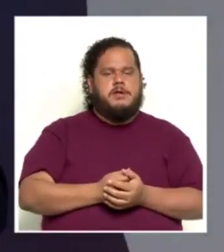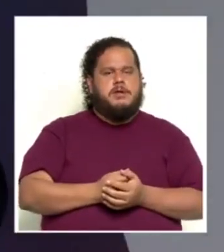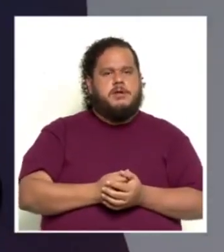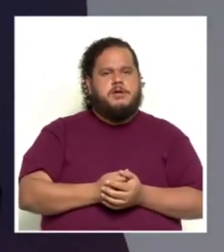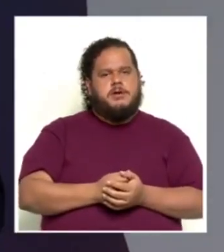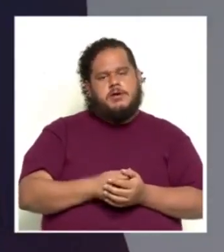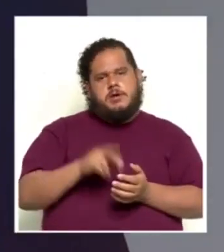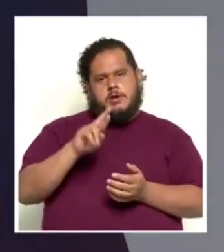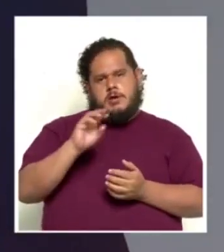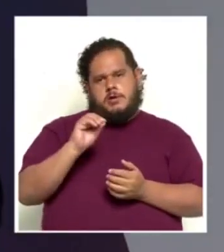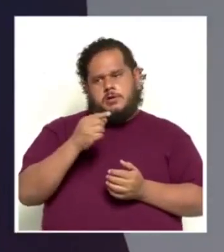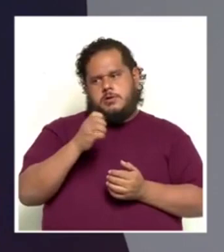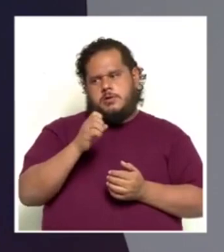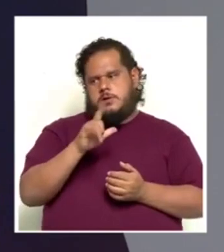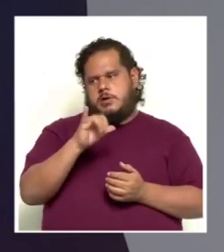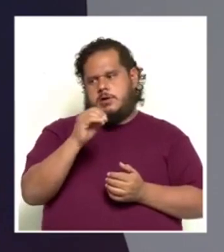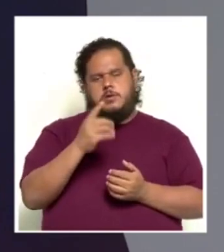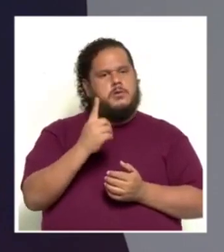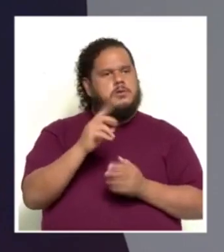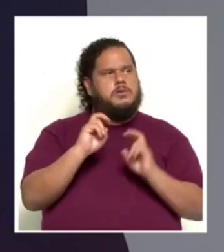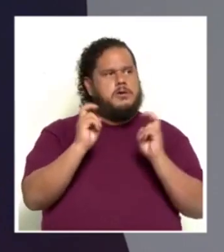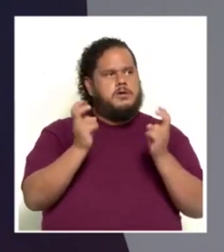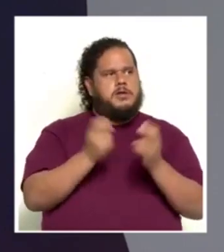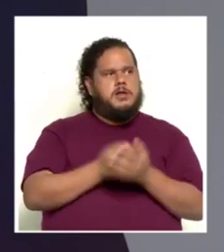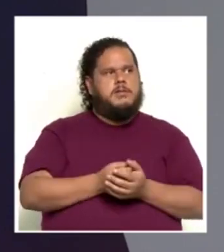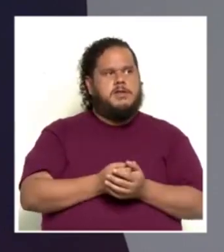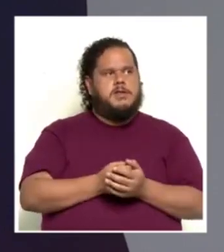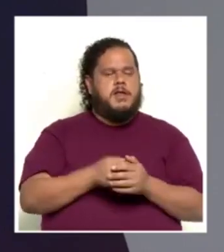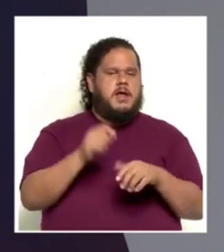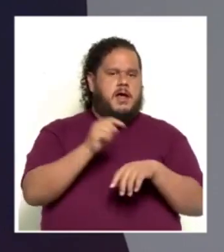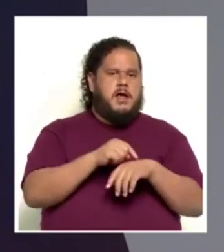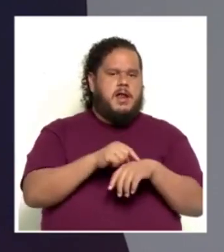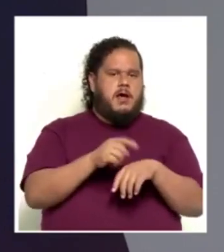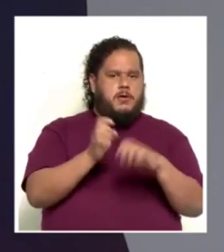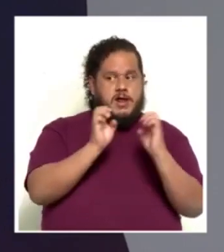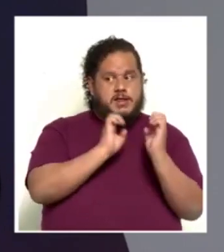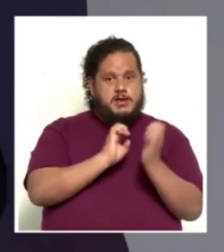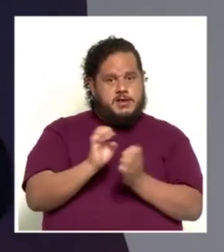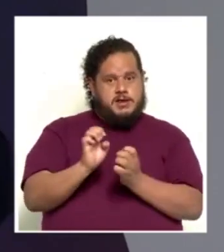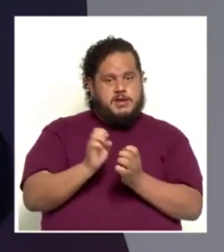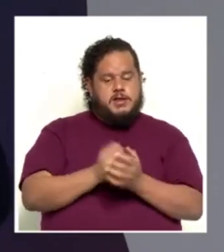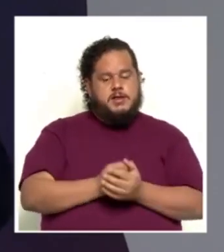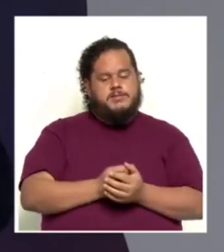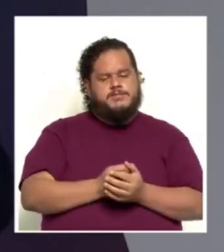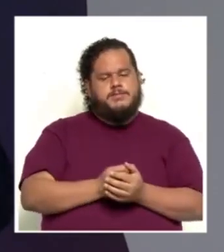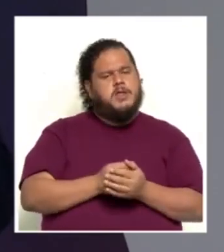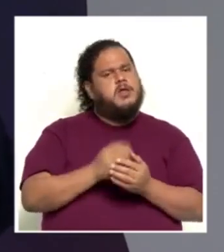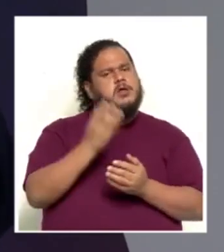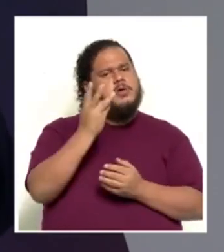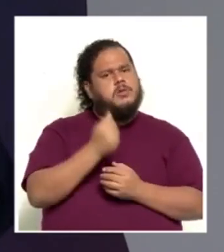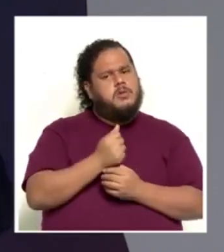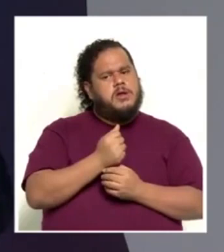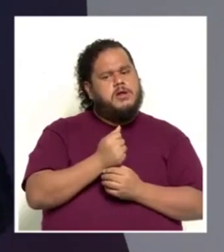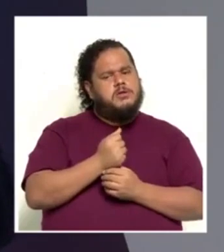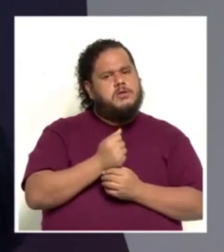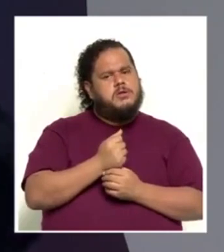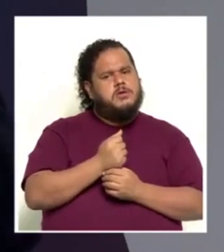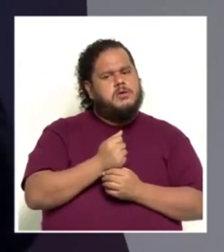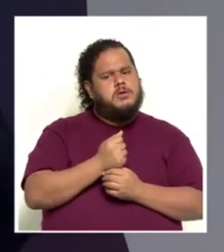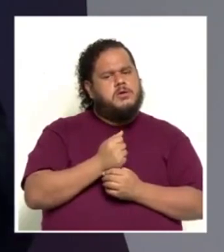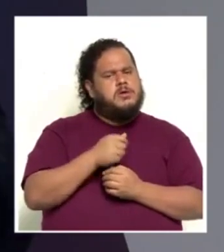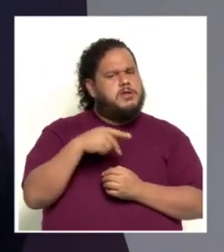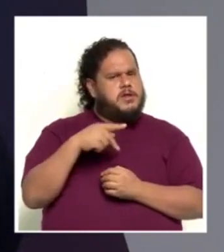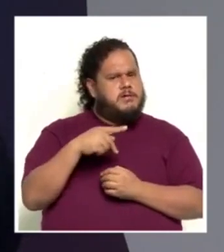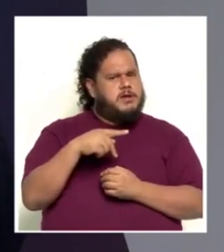Rogelio, uno de los temas a la hora de la estrategia es cuánto se arriesga